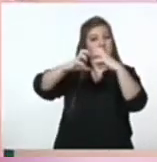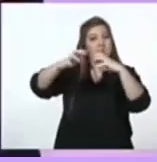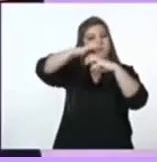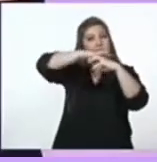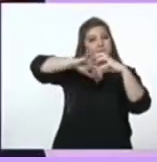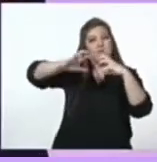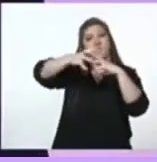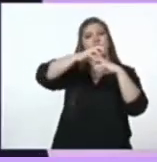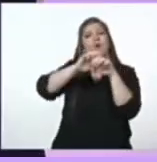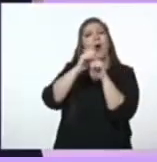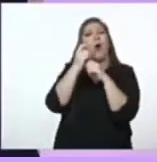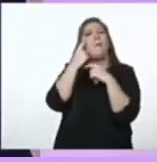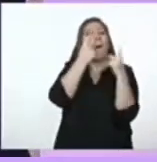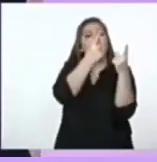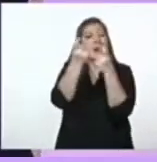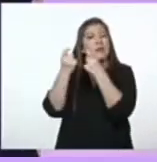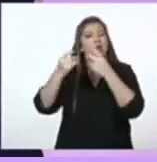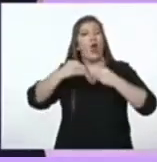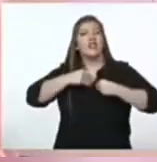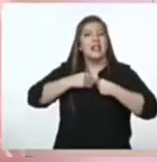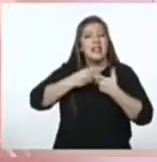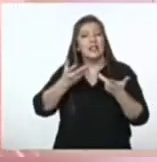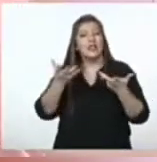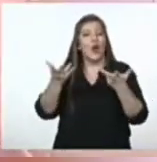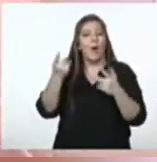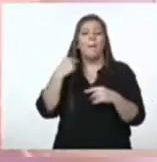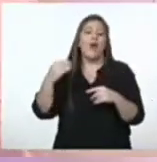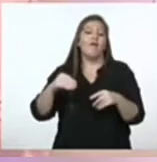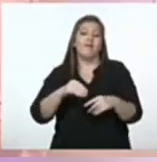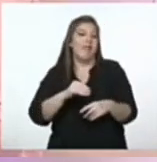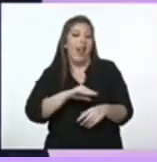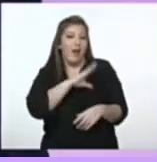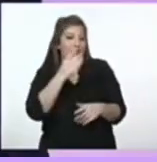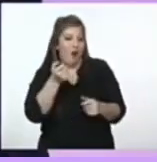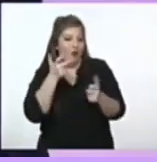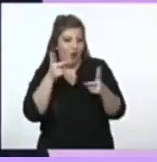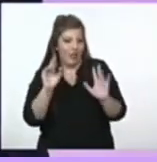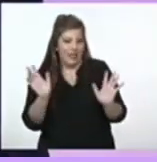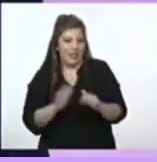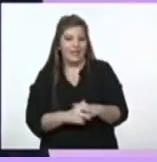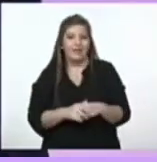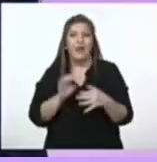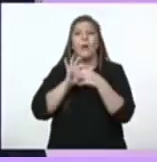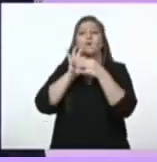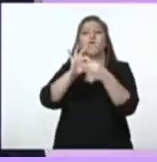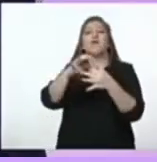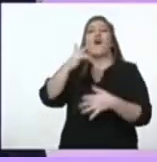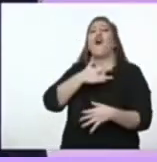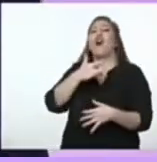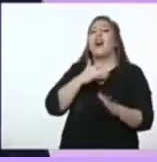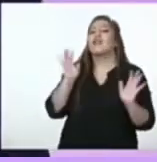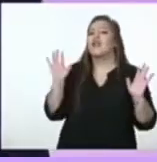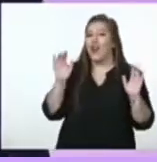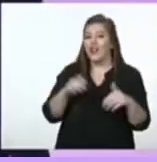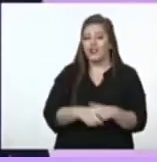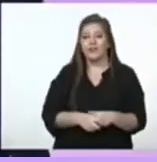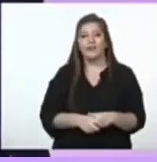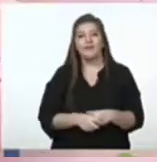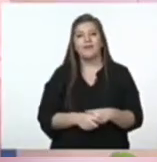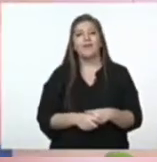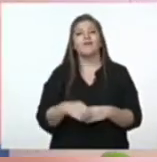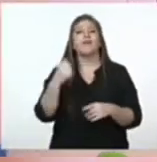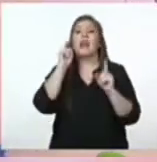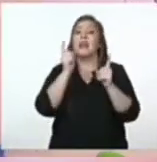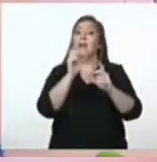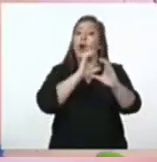percepciones, las sensaciones. No dice amor, ¿no? Así que me parece. Pero no lo tiene que ver vamos a con el ubicar corazón, en una zona tiene en que ver particular. con el corazón. Y la